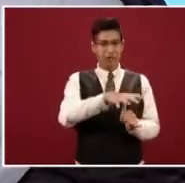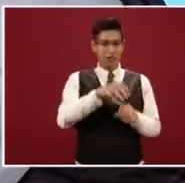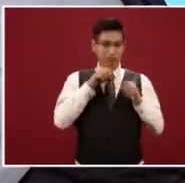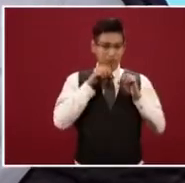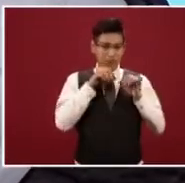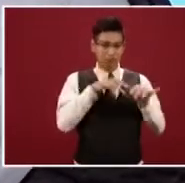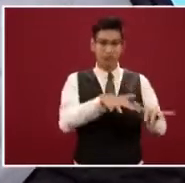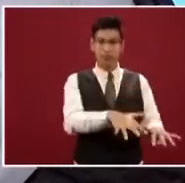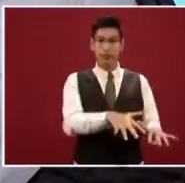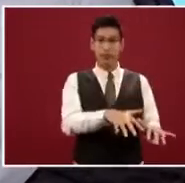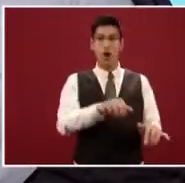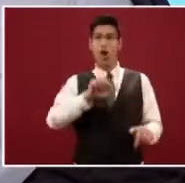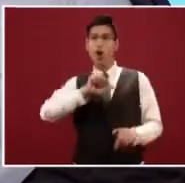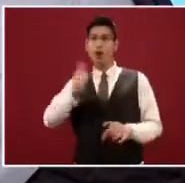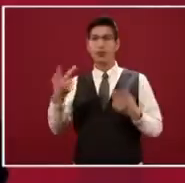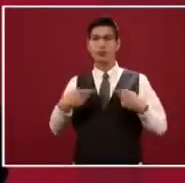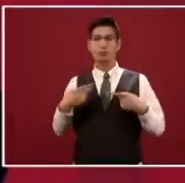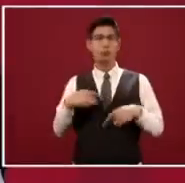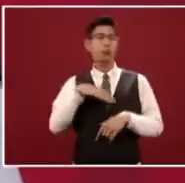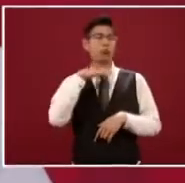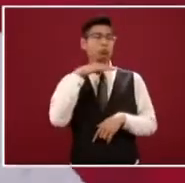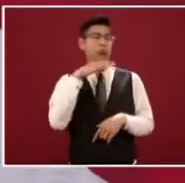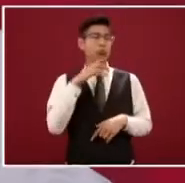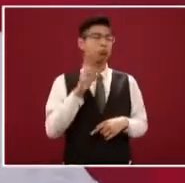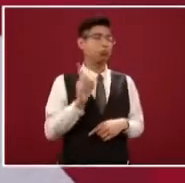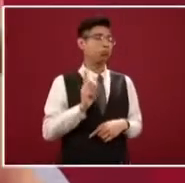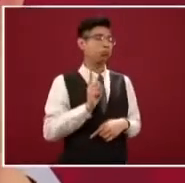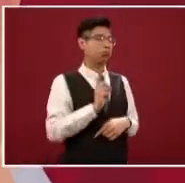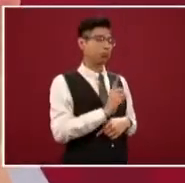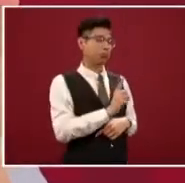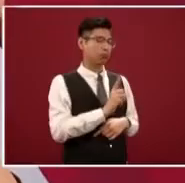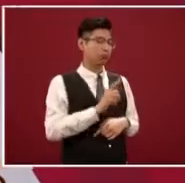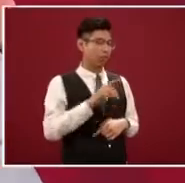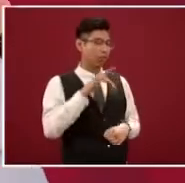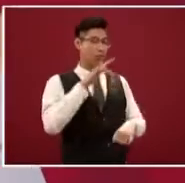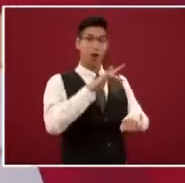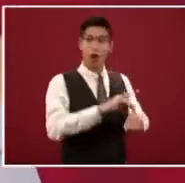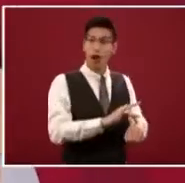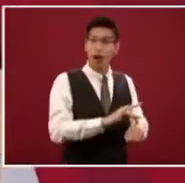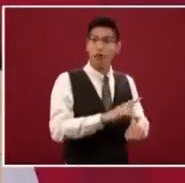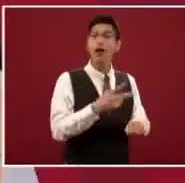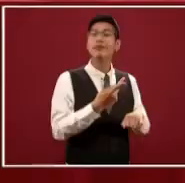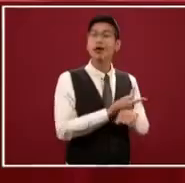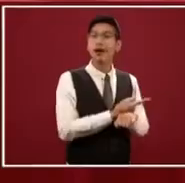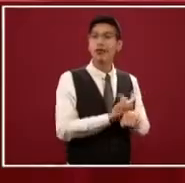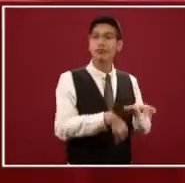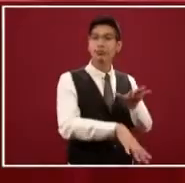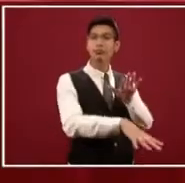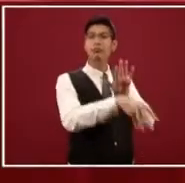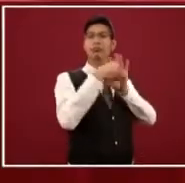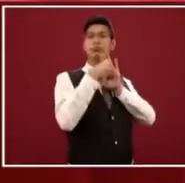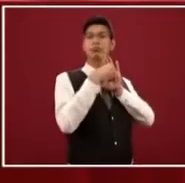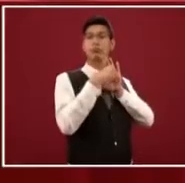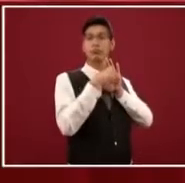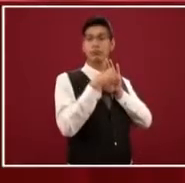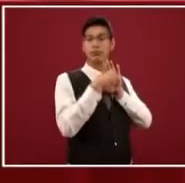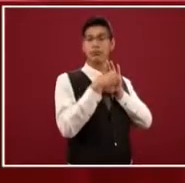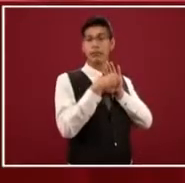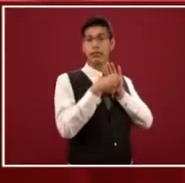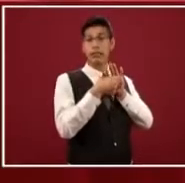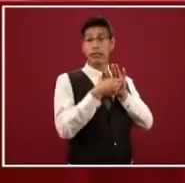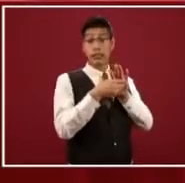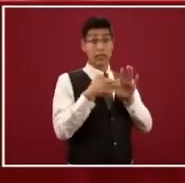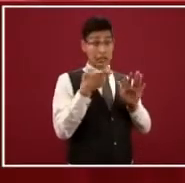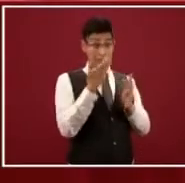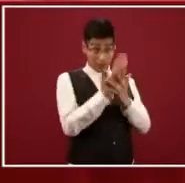mano sobre ella, en ese momento puede tener ya el virus en sus manos, no que se vaya a contagiar a través de las manos, pero va a